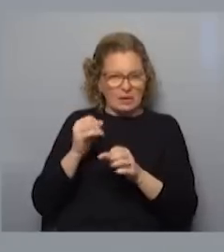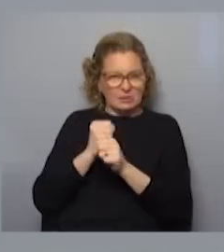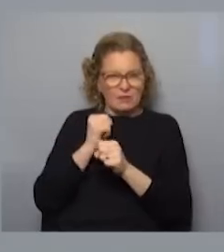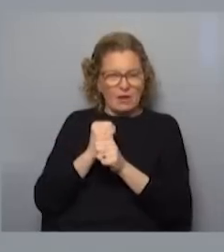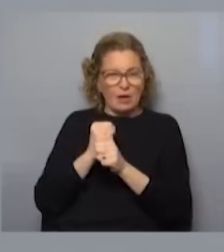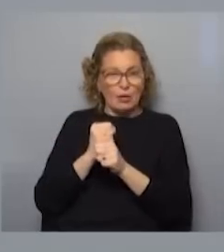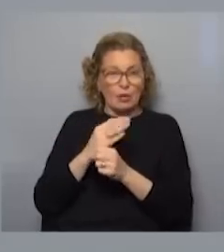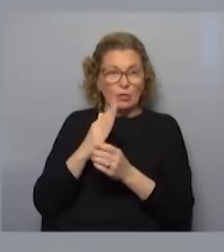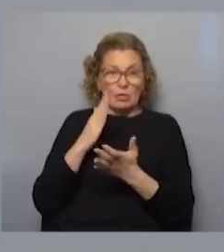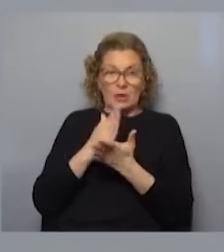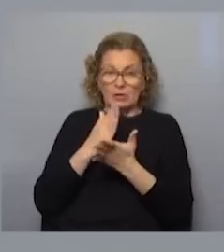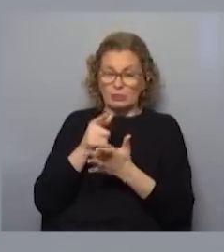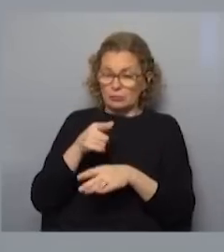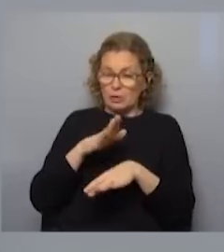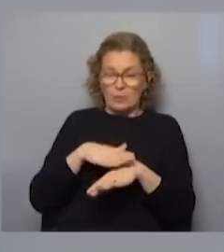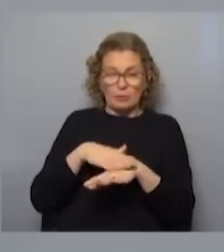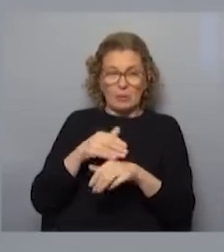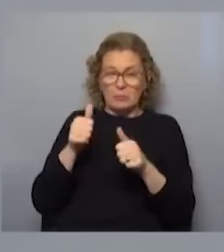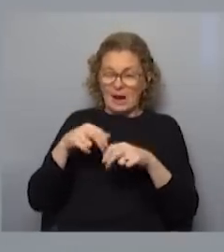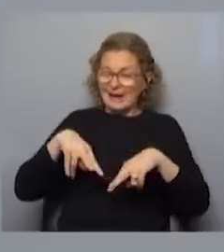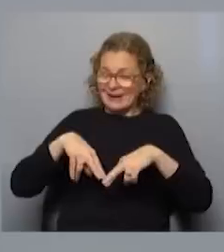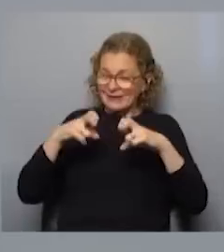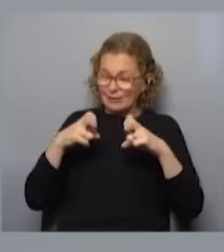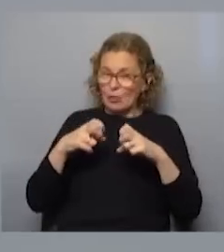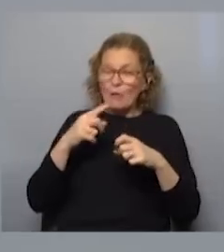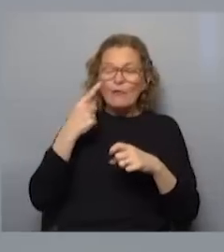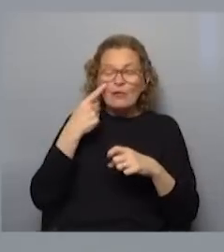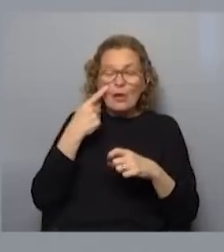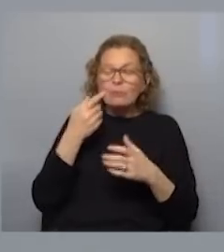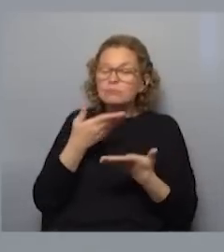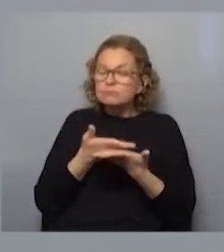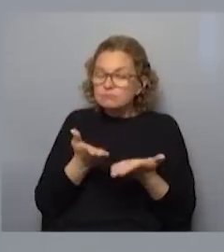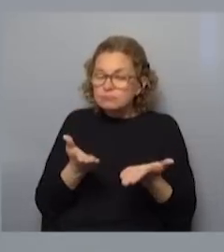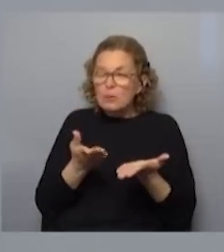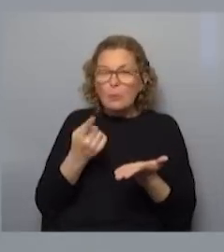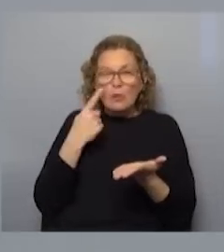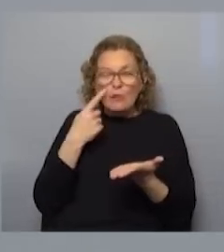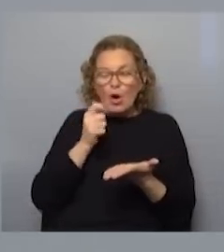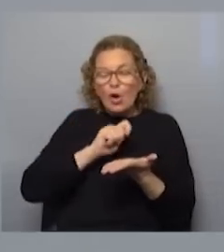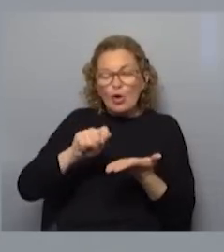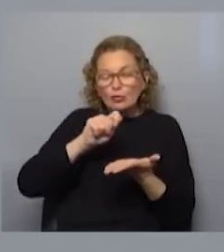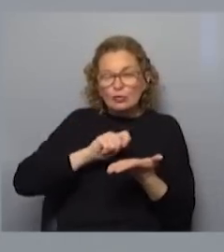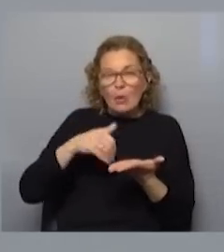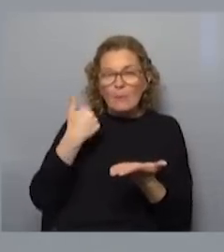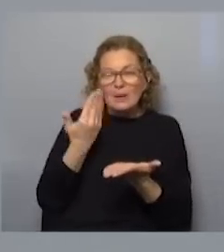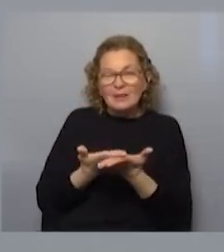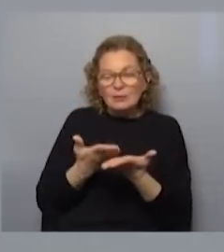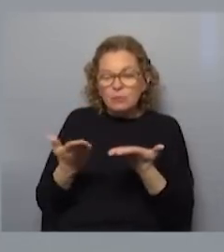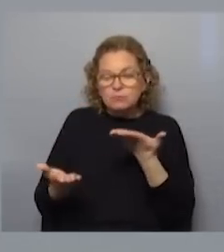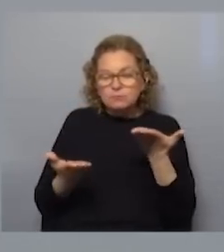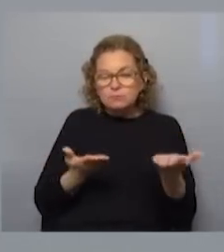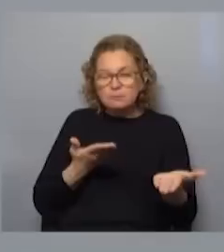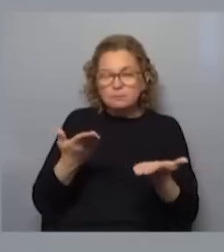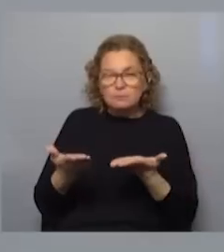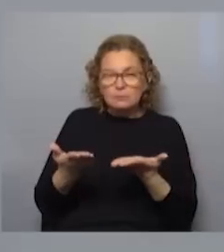que en un estado derecho hizo lo que correspondía analizó constató los delitos los describió planteó Cuáles eran